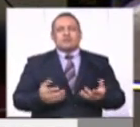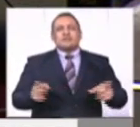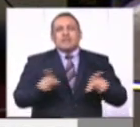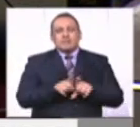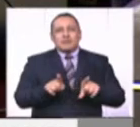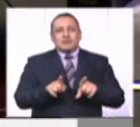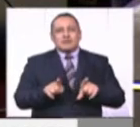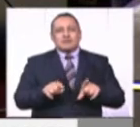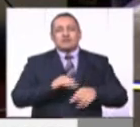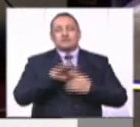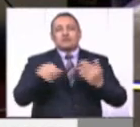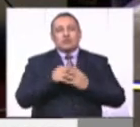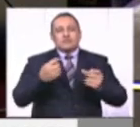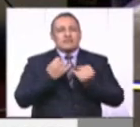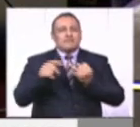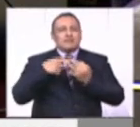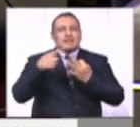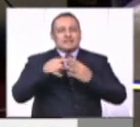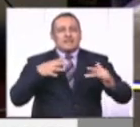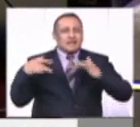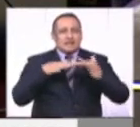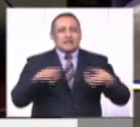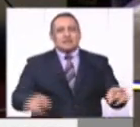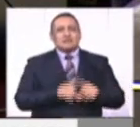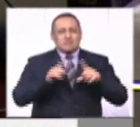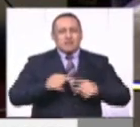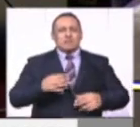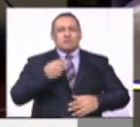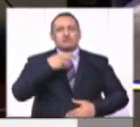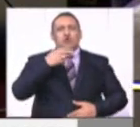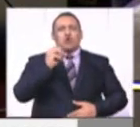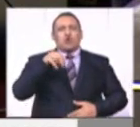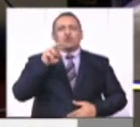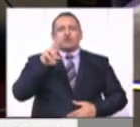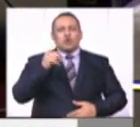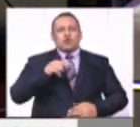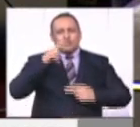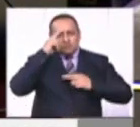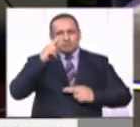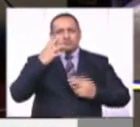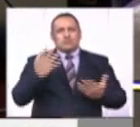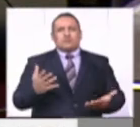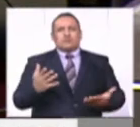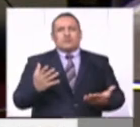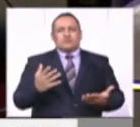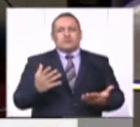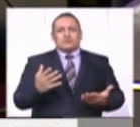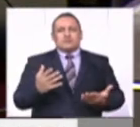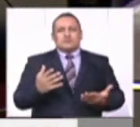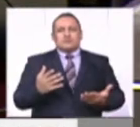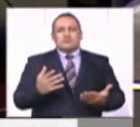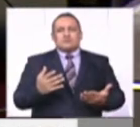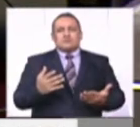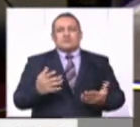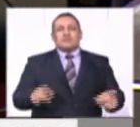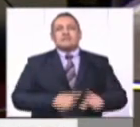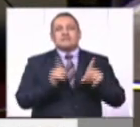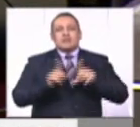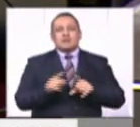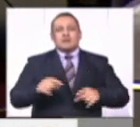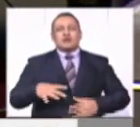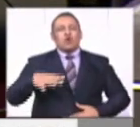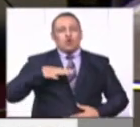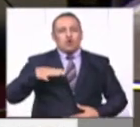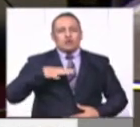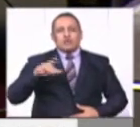el en Las Guerras presidente también hay honor también hay honor y lo Cortés